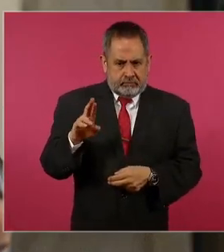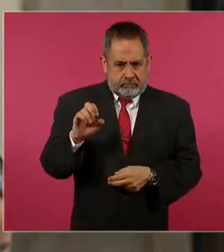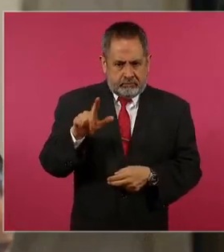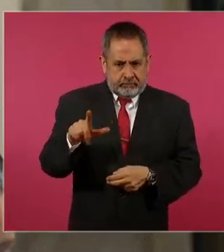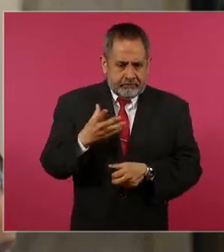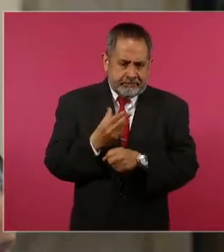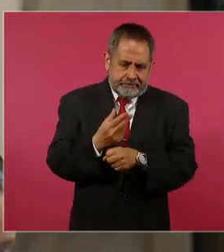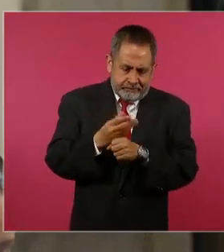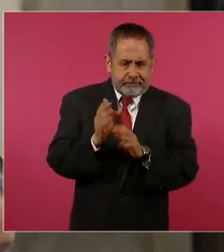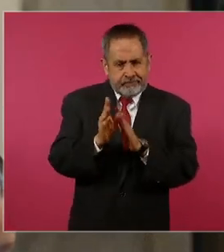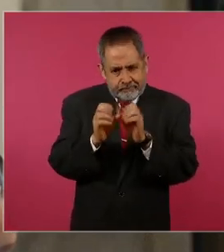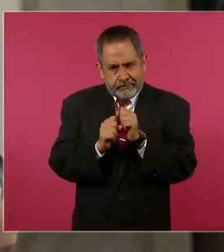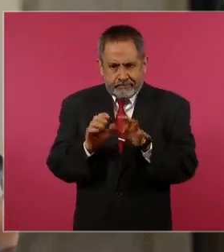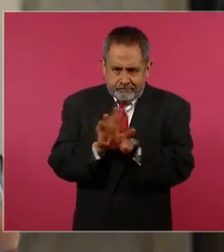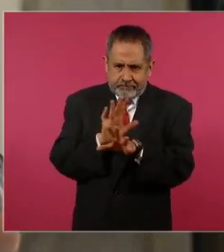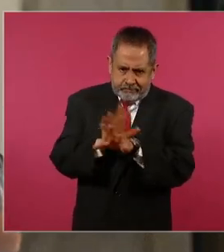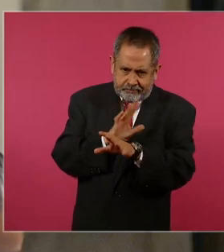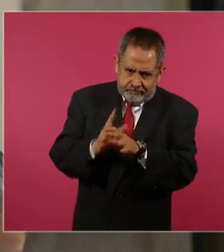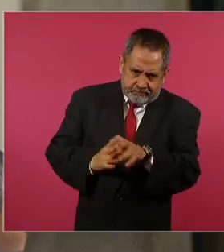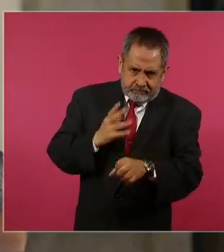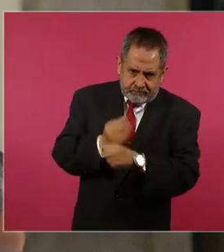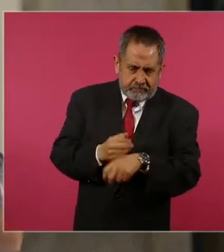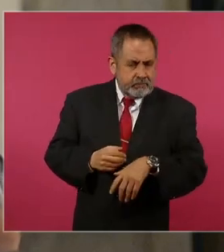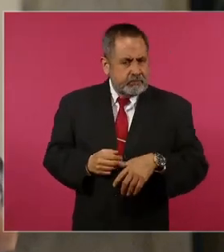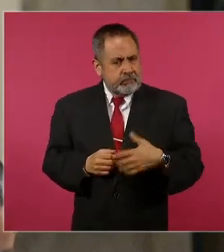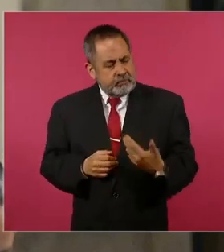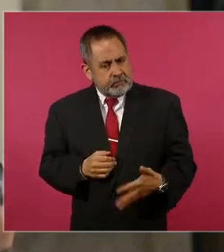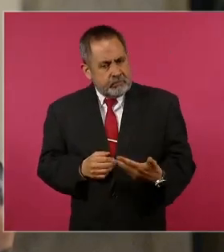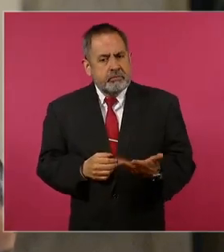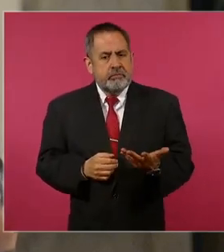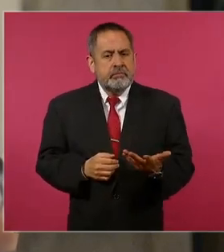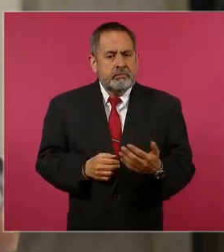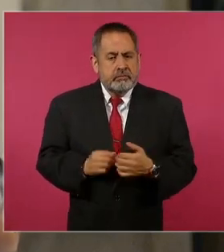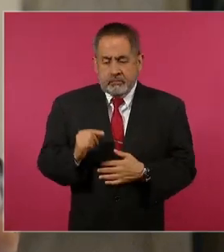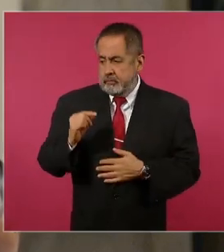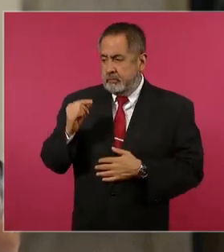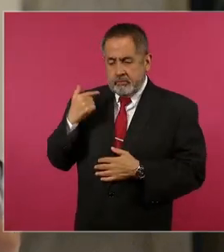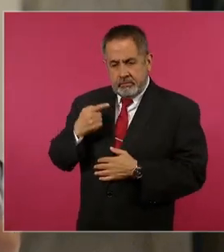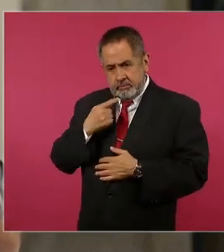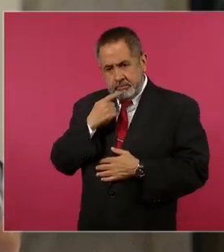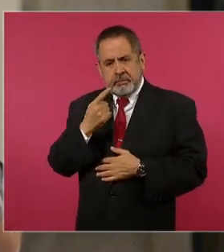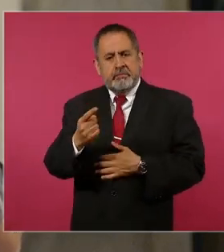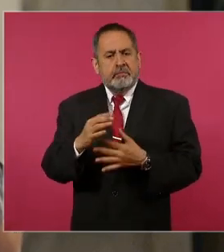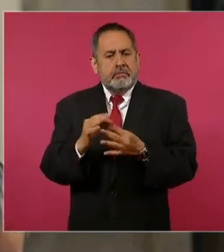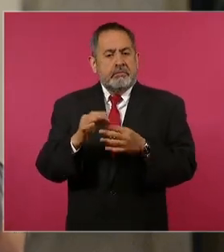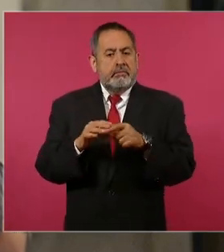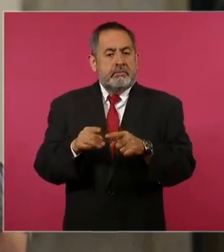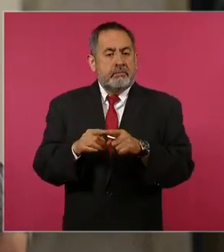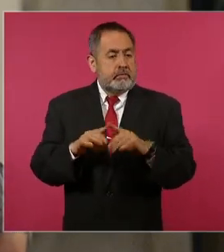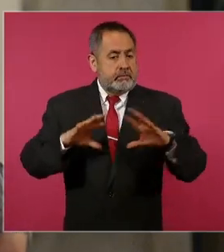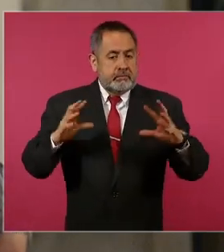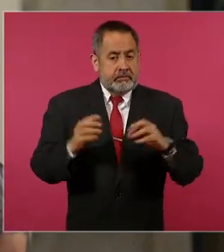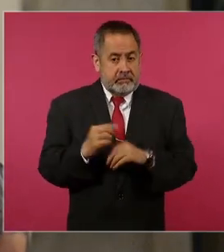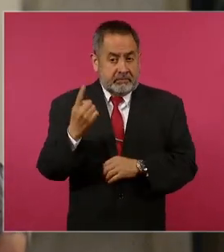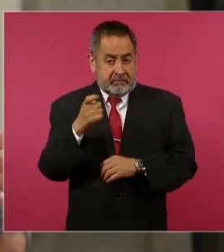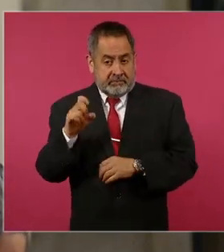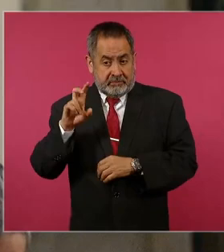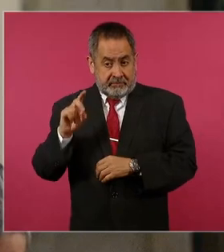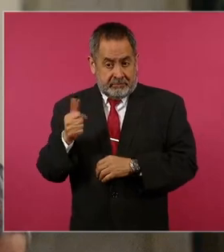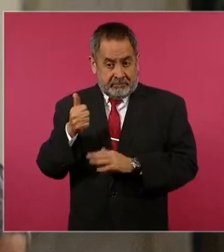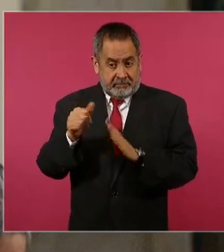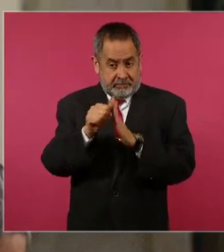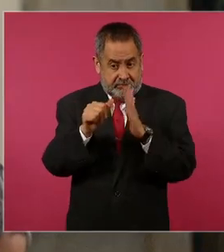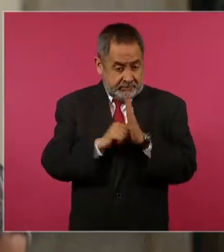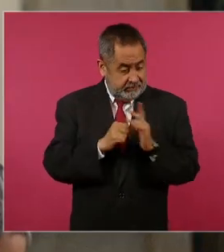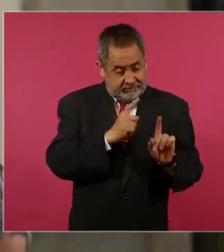se ha reformado muchas veces la Constitución. Hace poco tiempo le comenté que de los 136 artículos